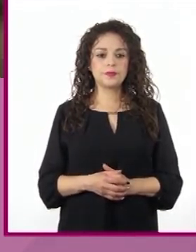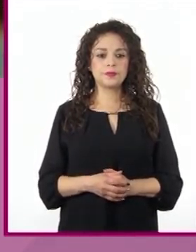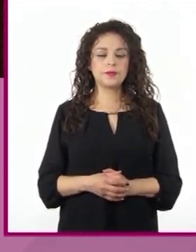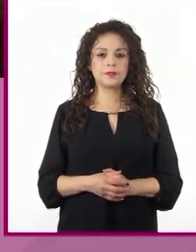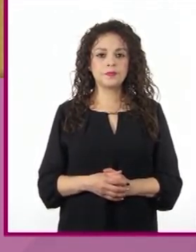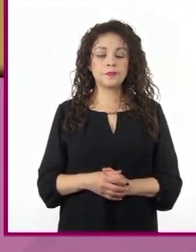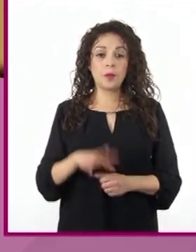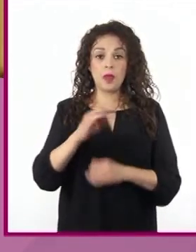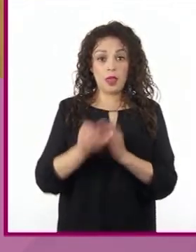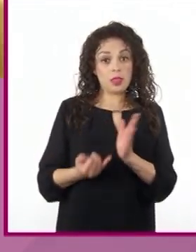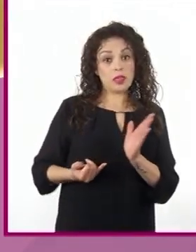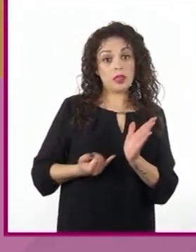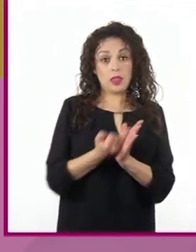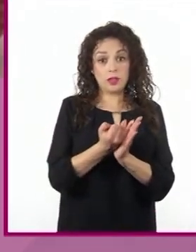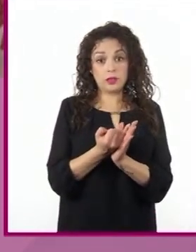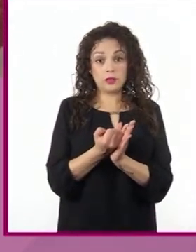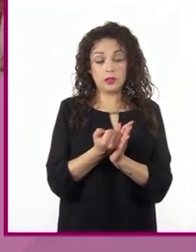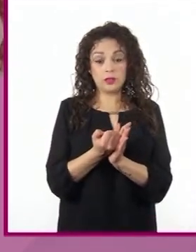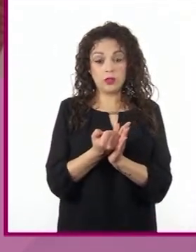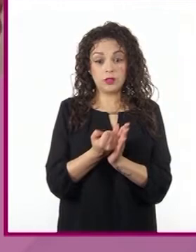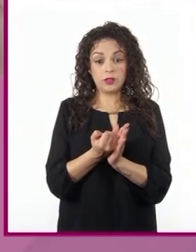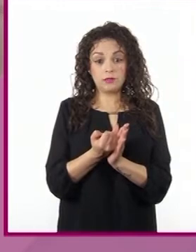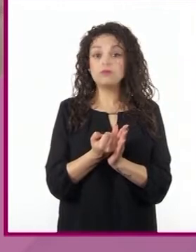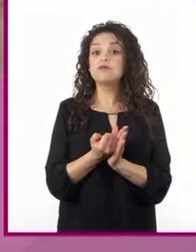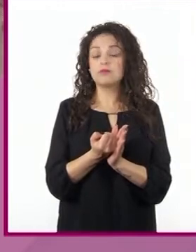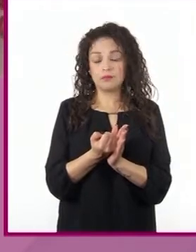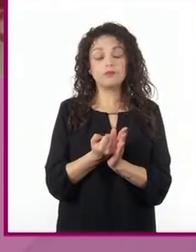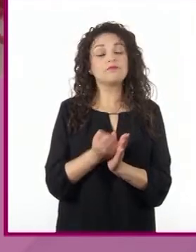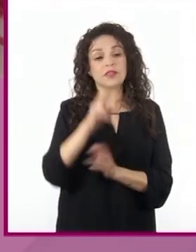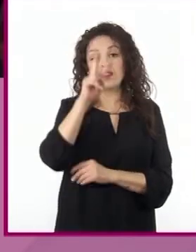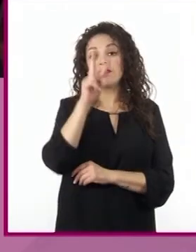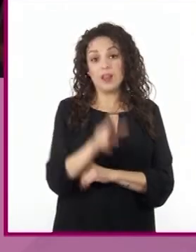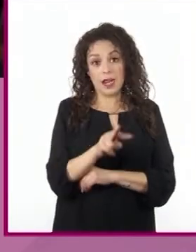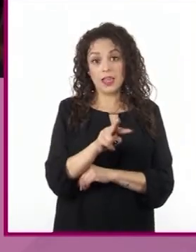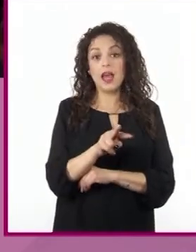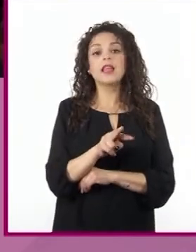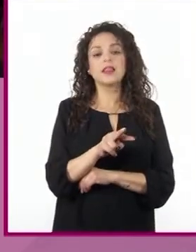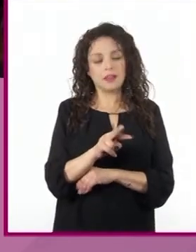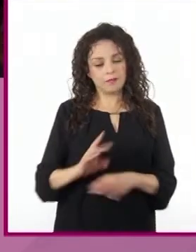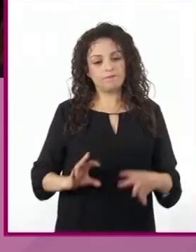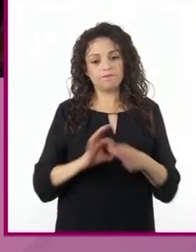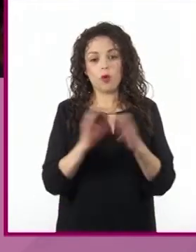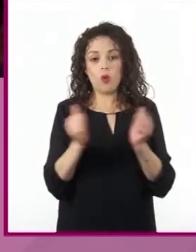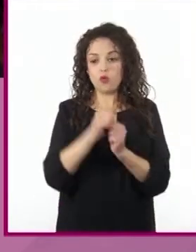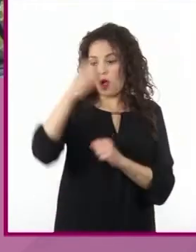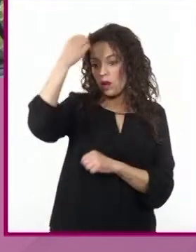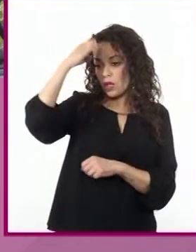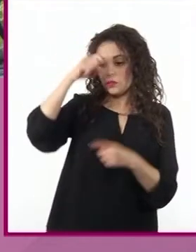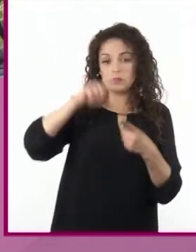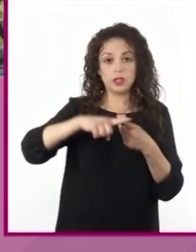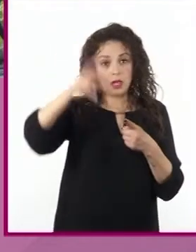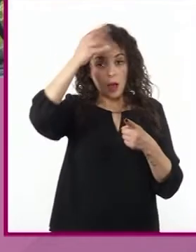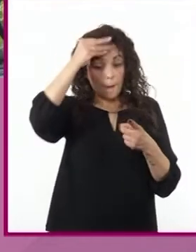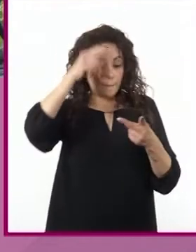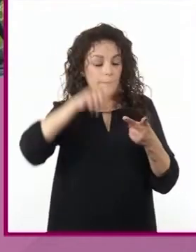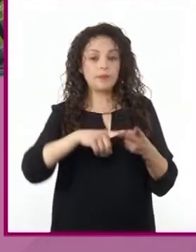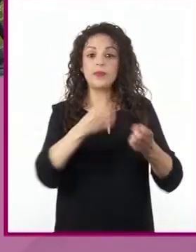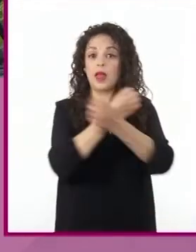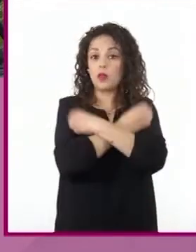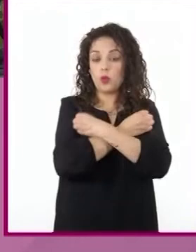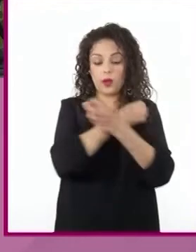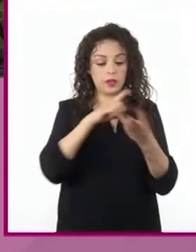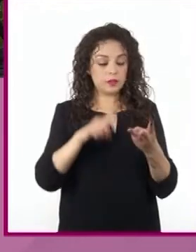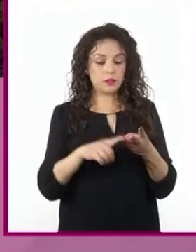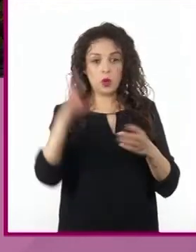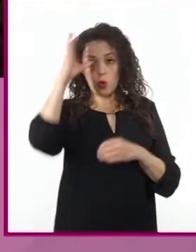Las decisiones que tomamos día a día se basan en nuestras experiencias, conocimientos, educación y cultura.